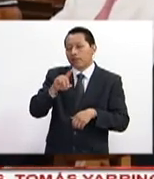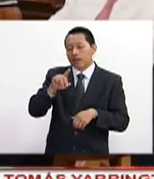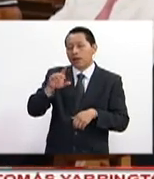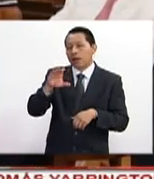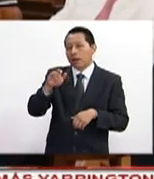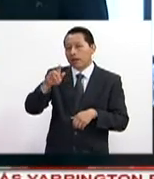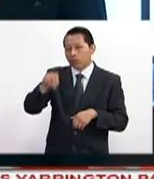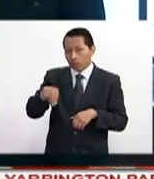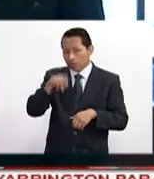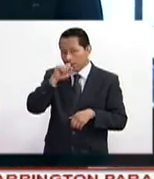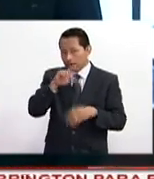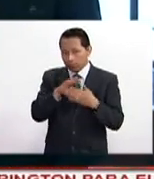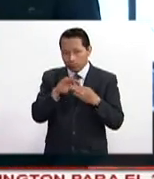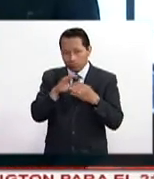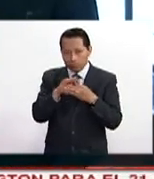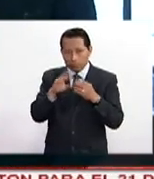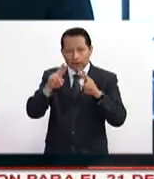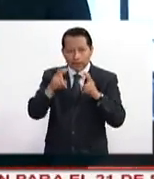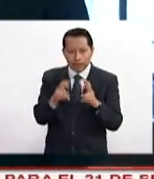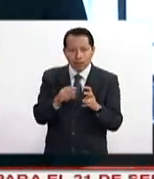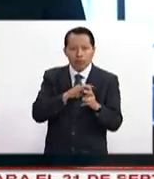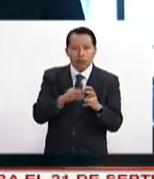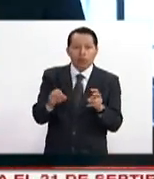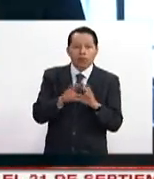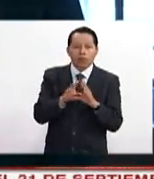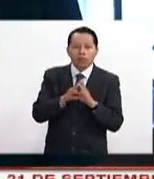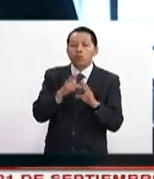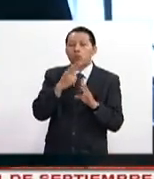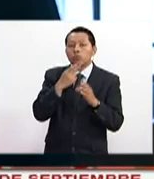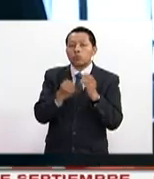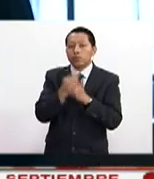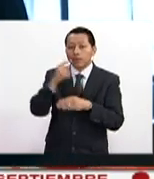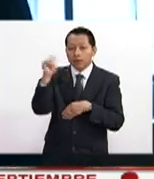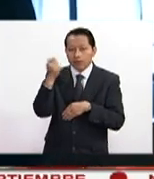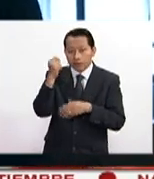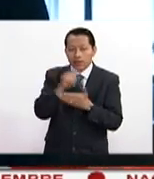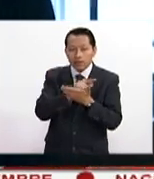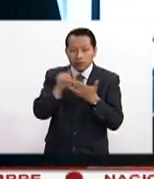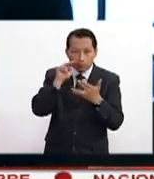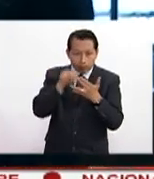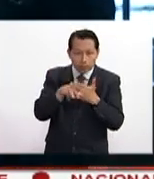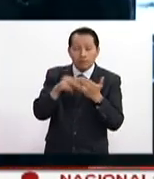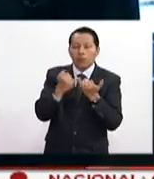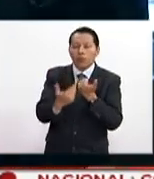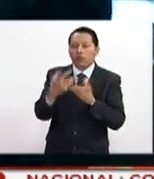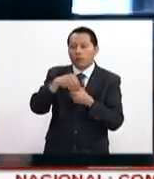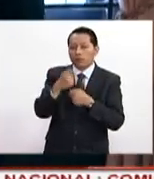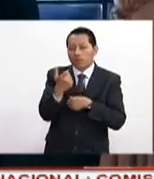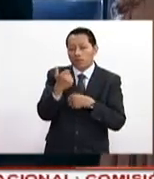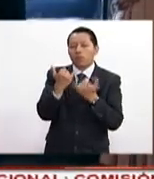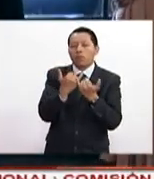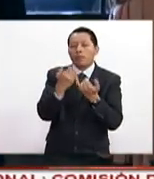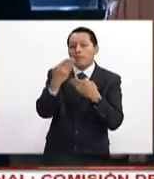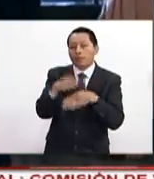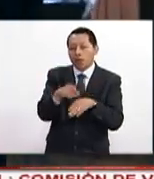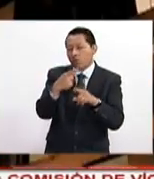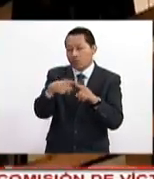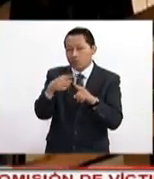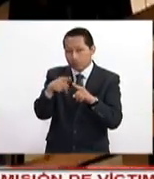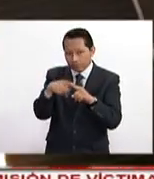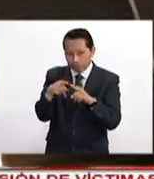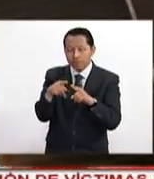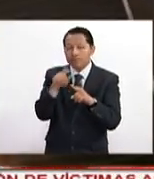Lipton. Abordaron temas relacionados con el uso de nuevas tecnologías, transparencia, inclusión financiera y el sector bancario, entre